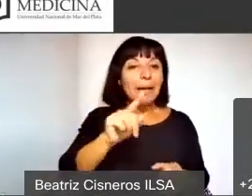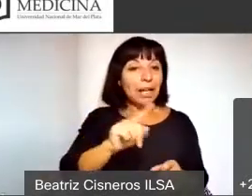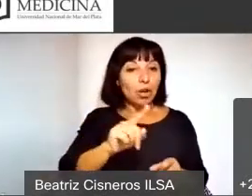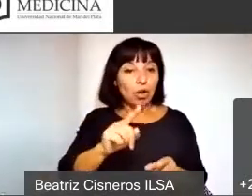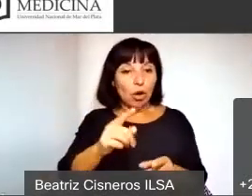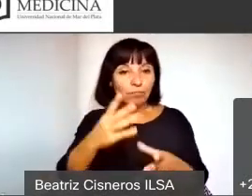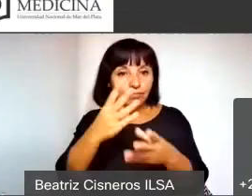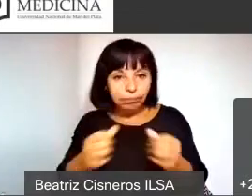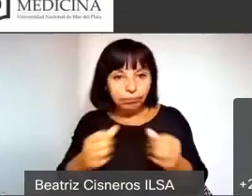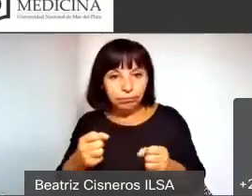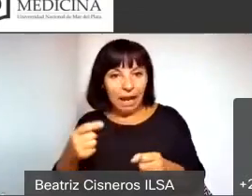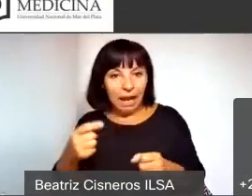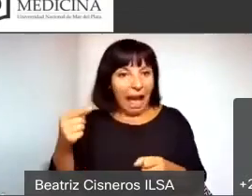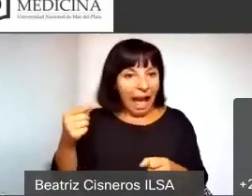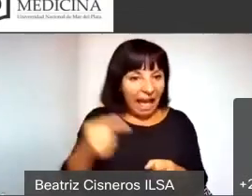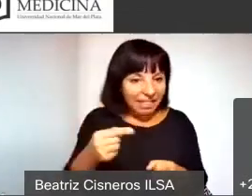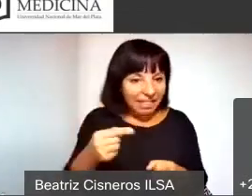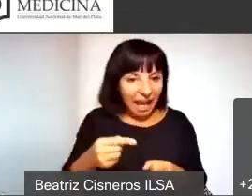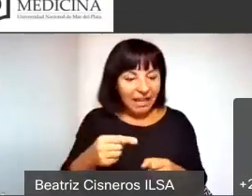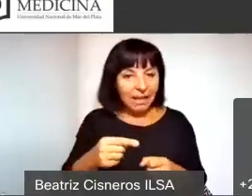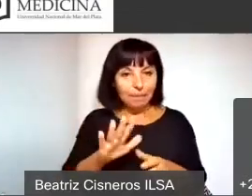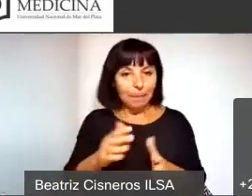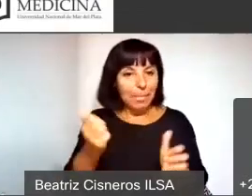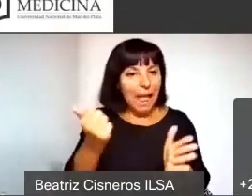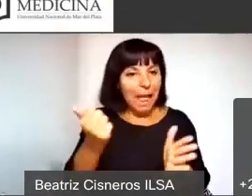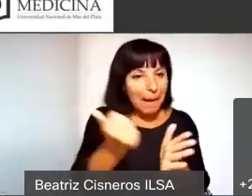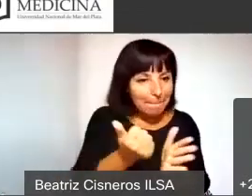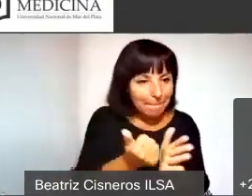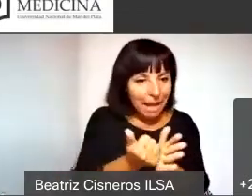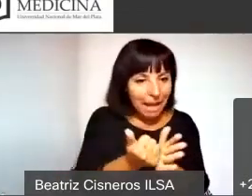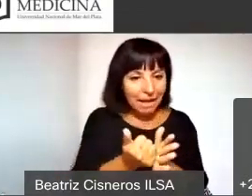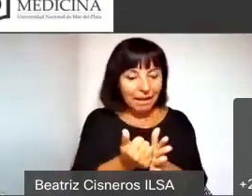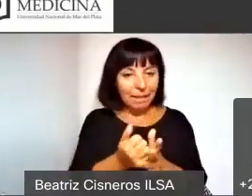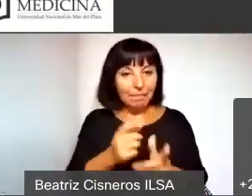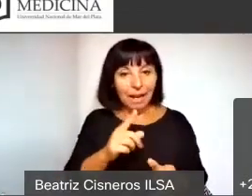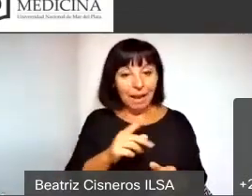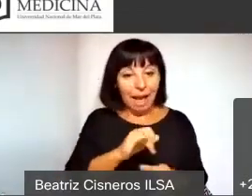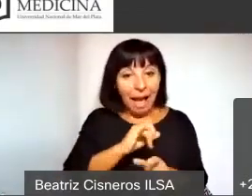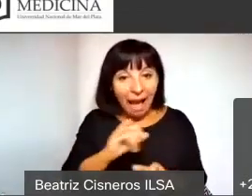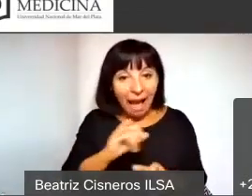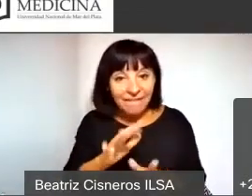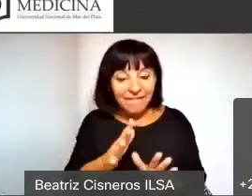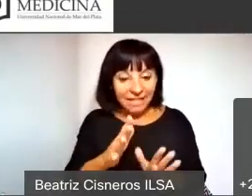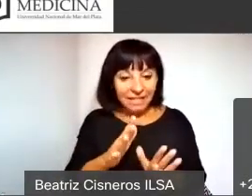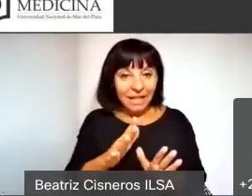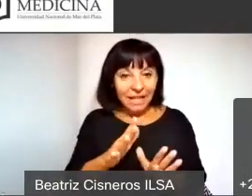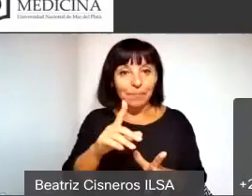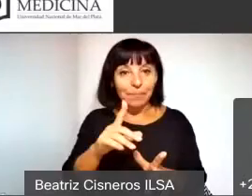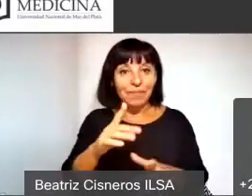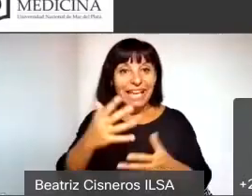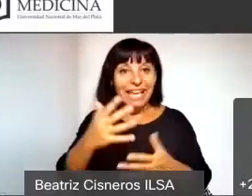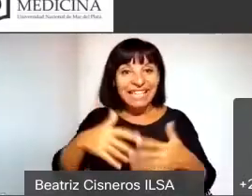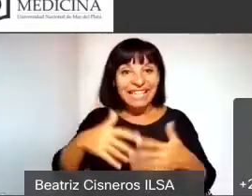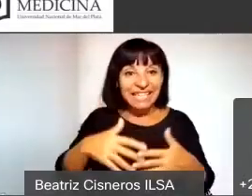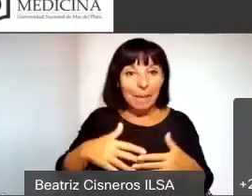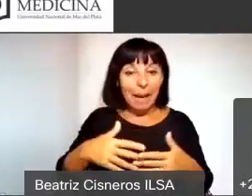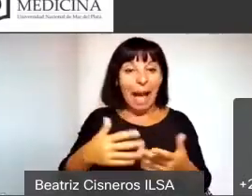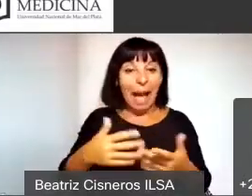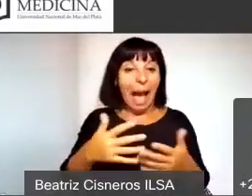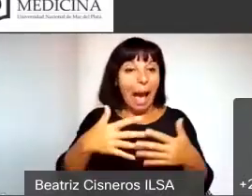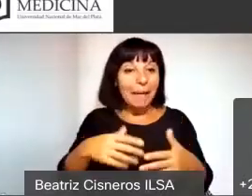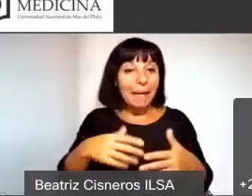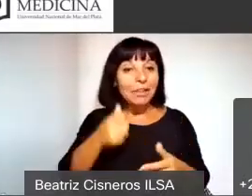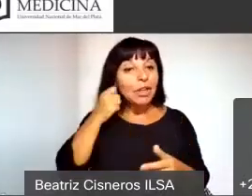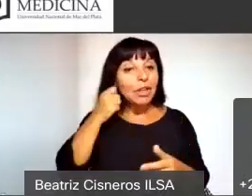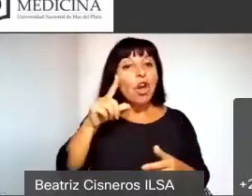posteriormente degradadas, que sean marcadas como enzimas lisosómicas, como una de esa batería de 40 enzimas lisosómicas,